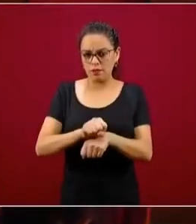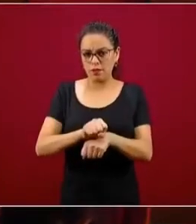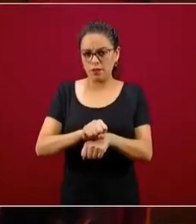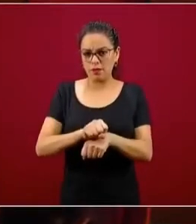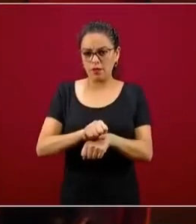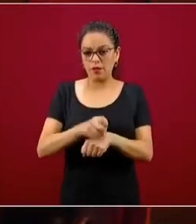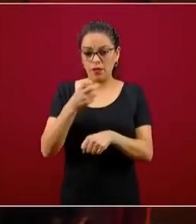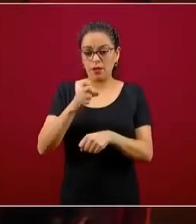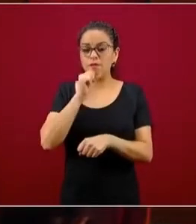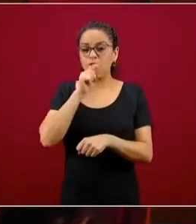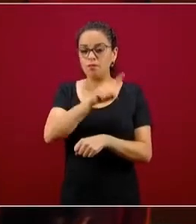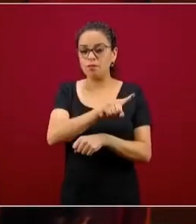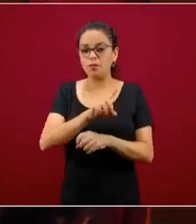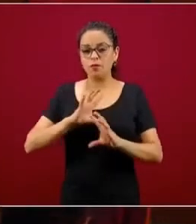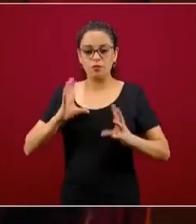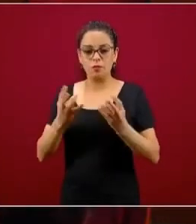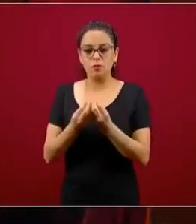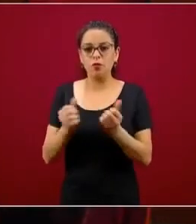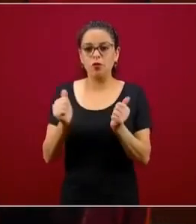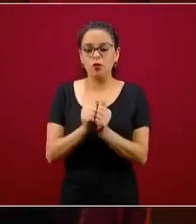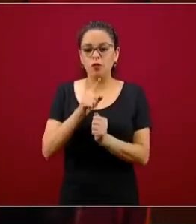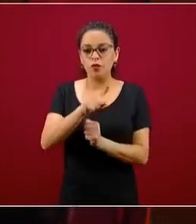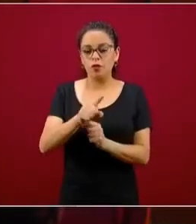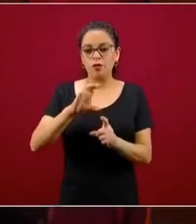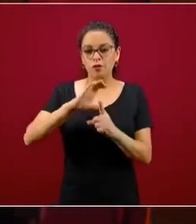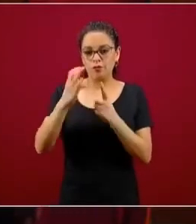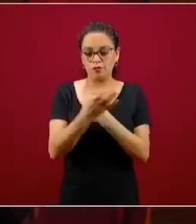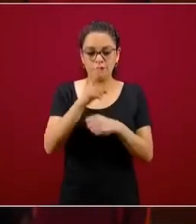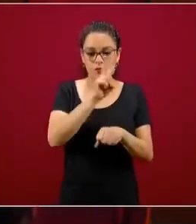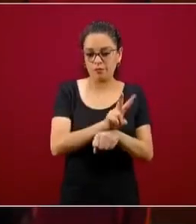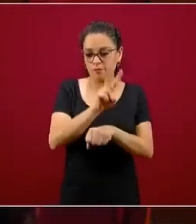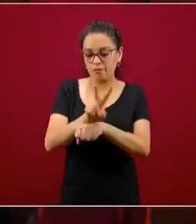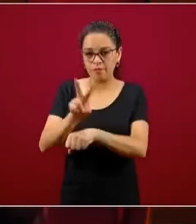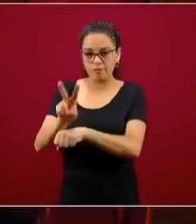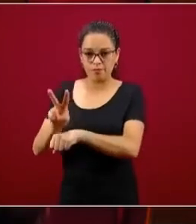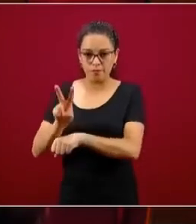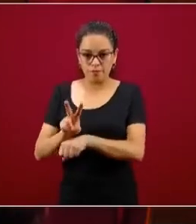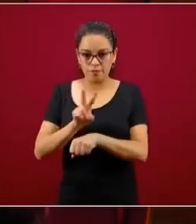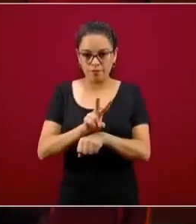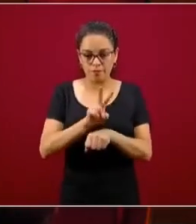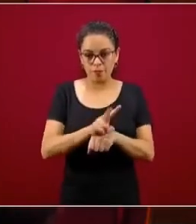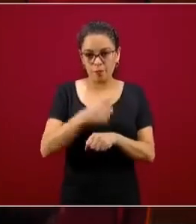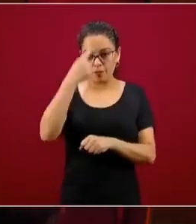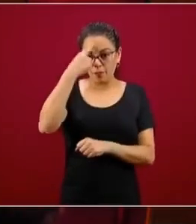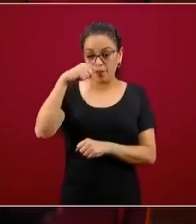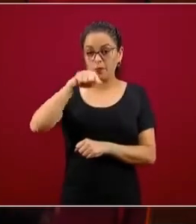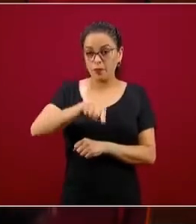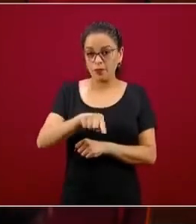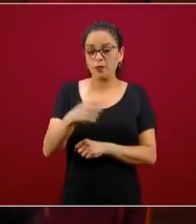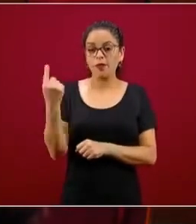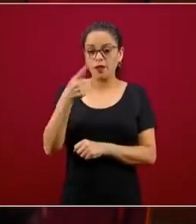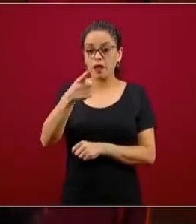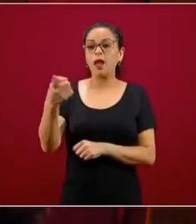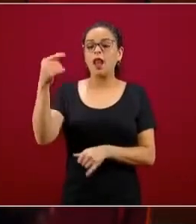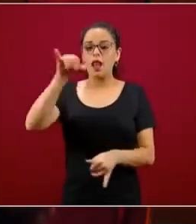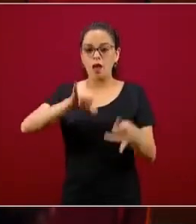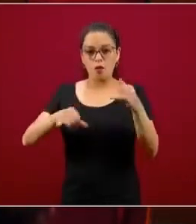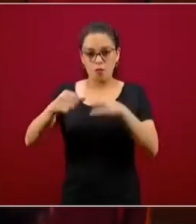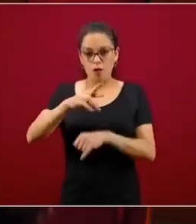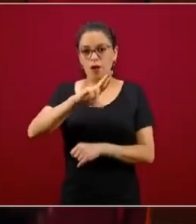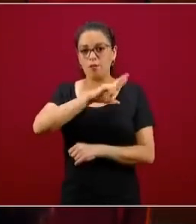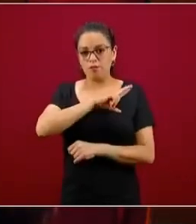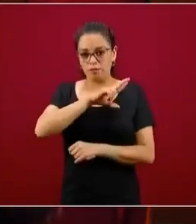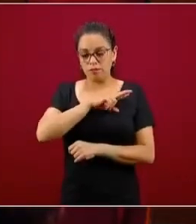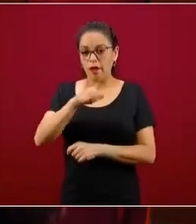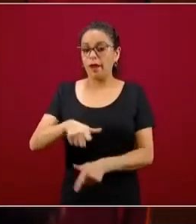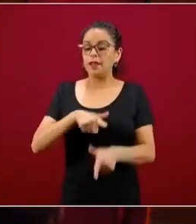de los componentes de vigilancia, se está integrando un módulo en línea para que todos estos laboratorios privados que están y van a